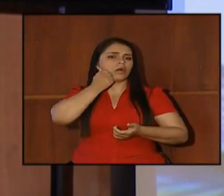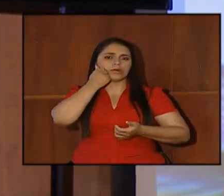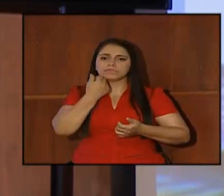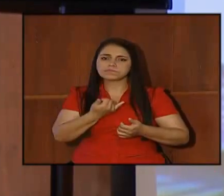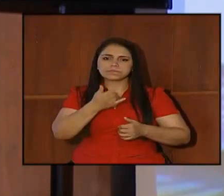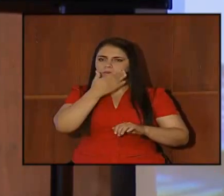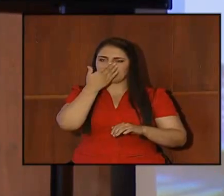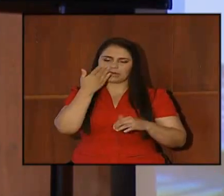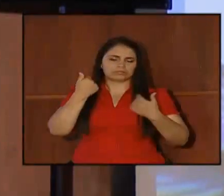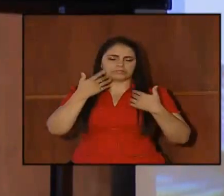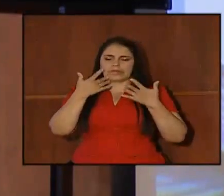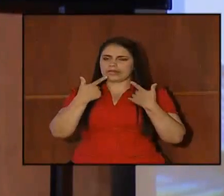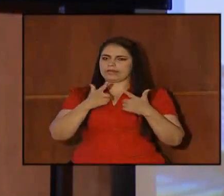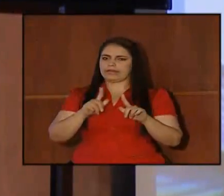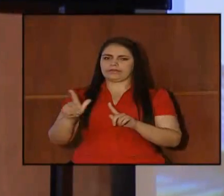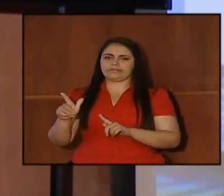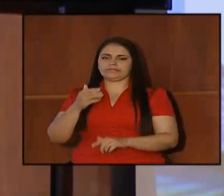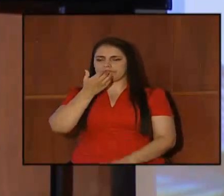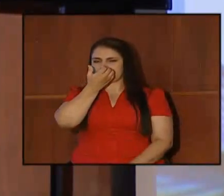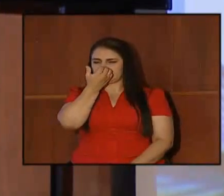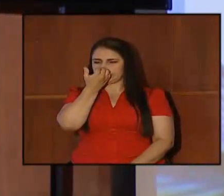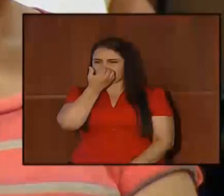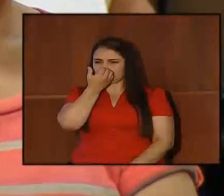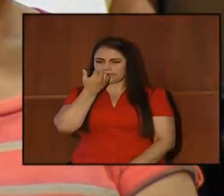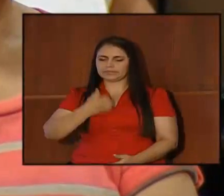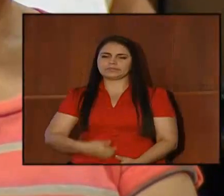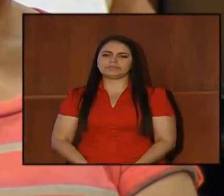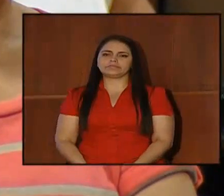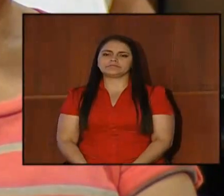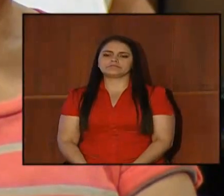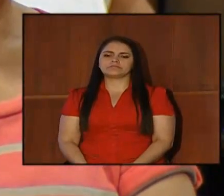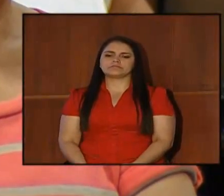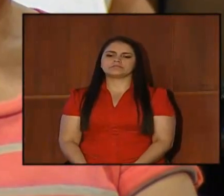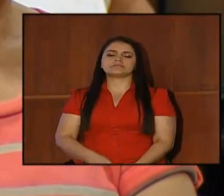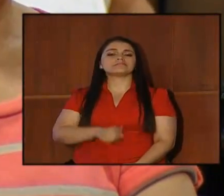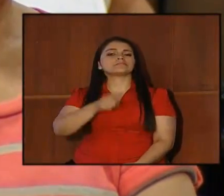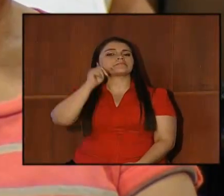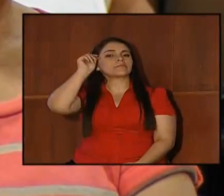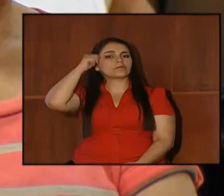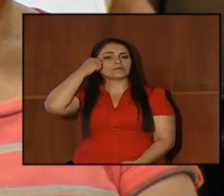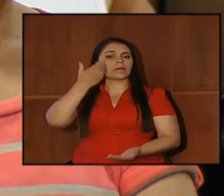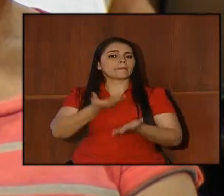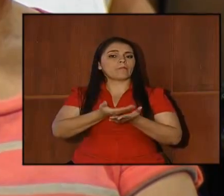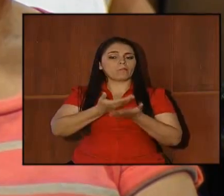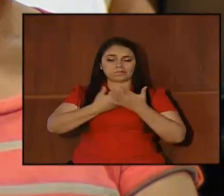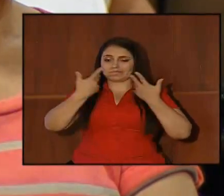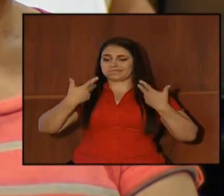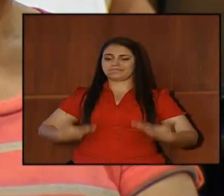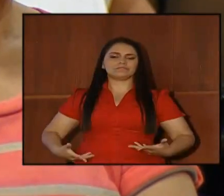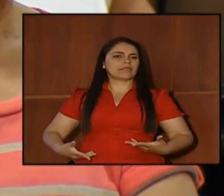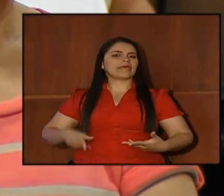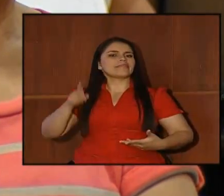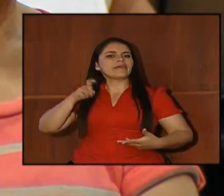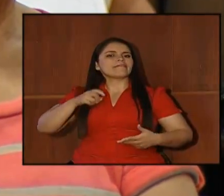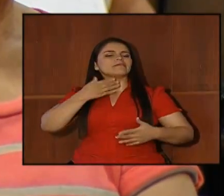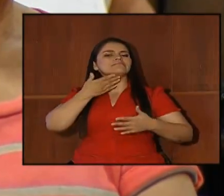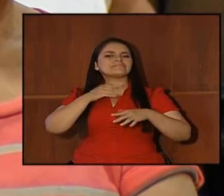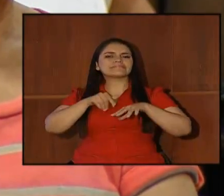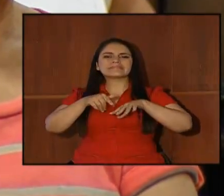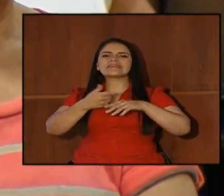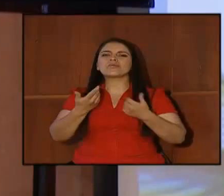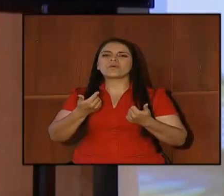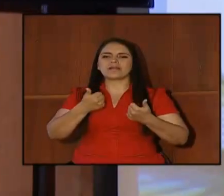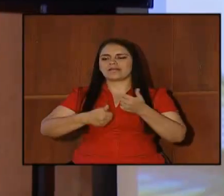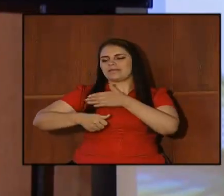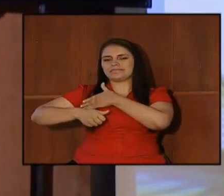muy fresco y muy limpio. Recuerden que hay que secarlo muy bien, cada uno de los pliegues, sequen muy bien